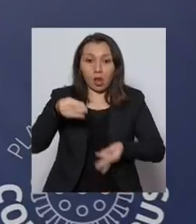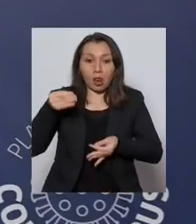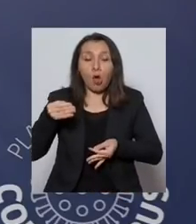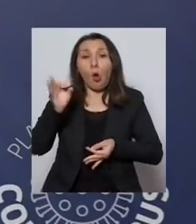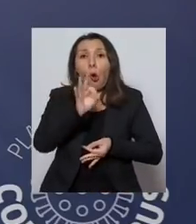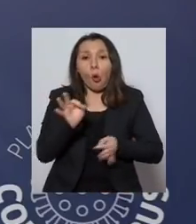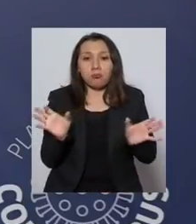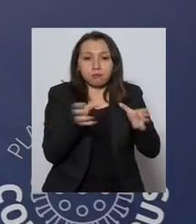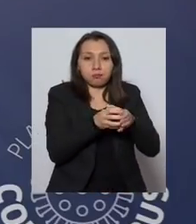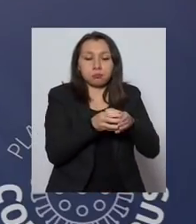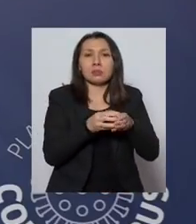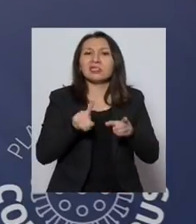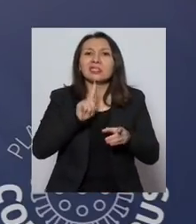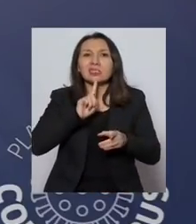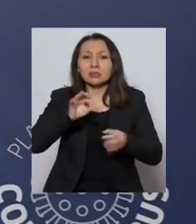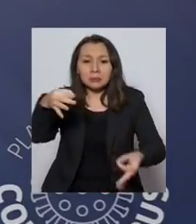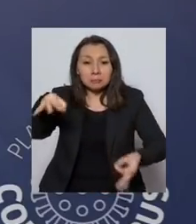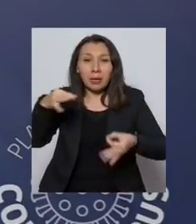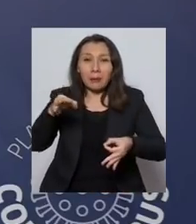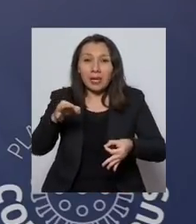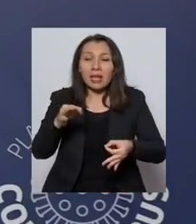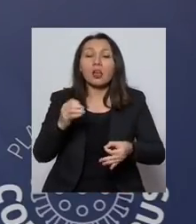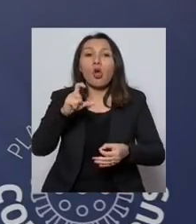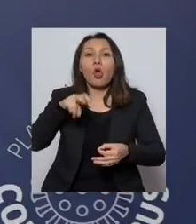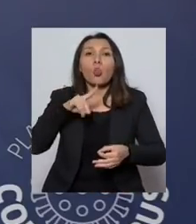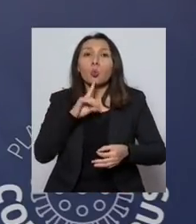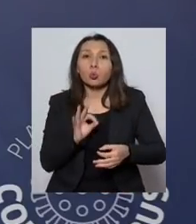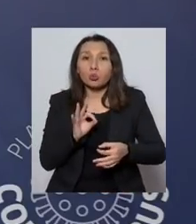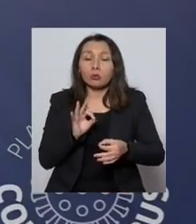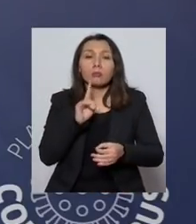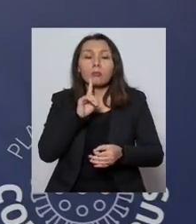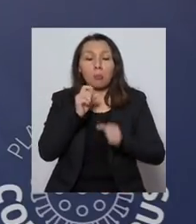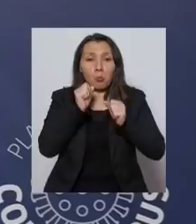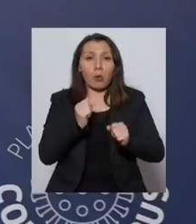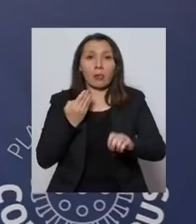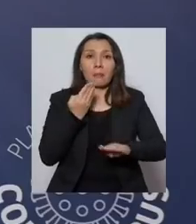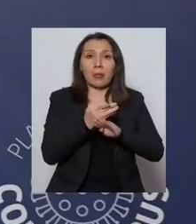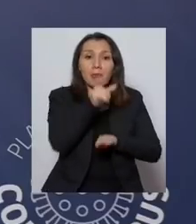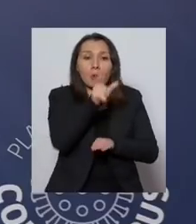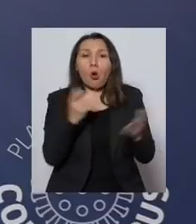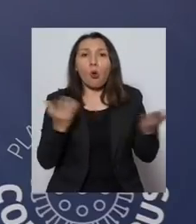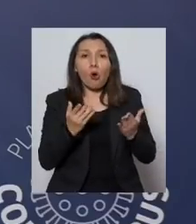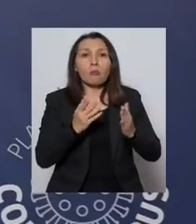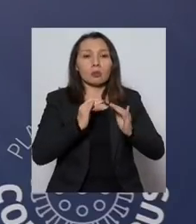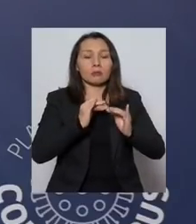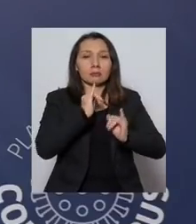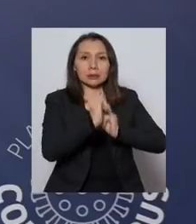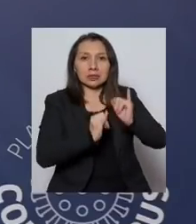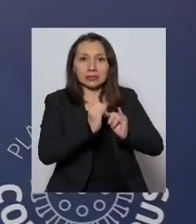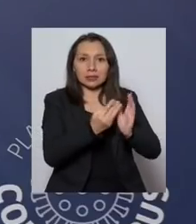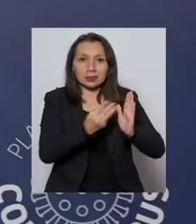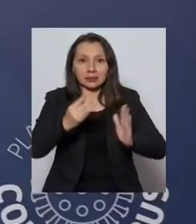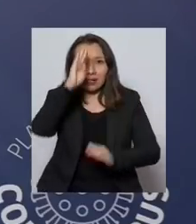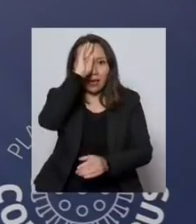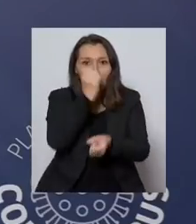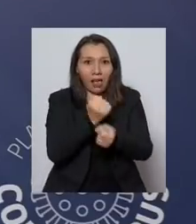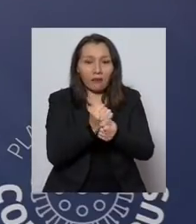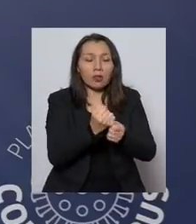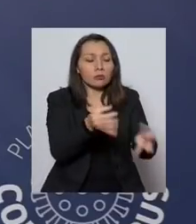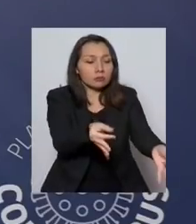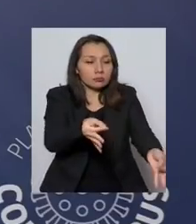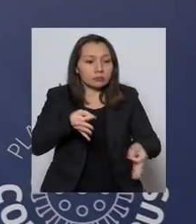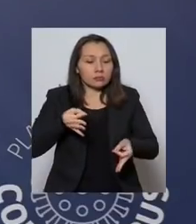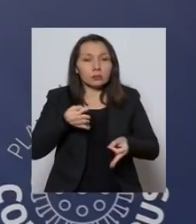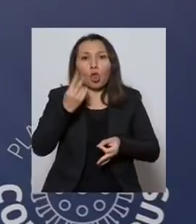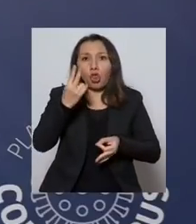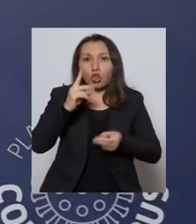colectivos. El salvoconducto individual, que es aquel que puede adquirir una persona a través de comisaría virtual, puede obtenerse